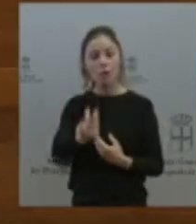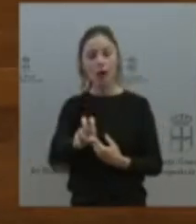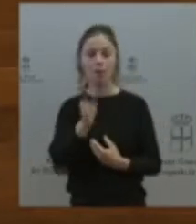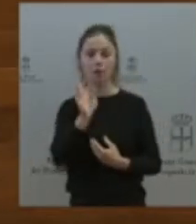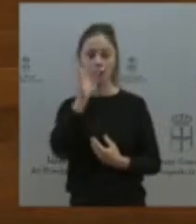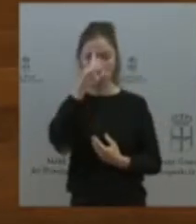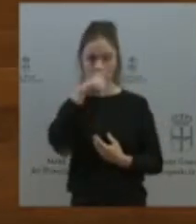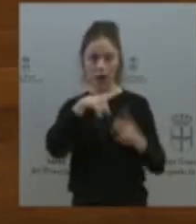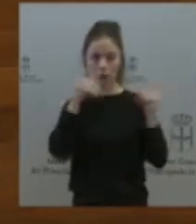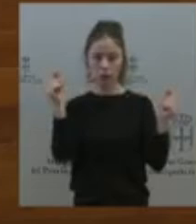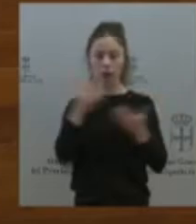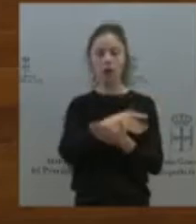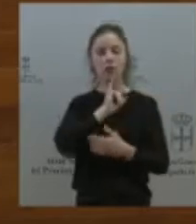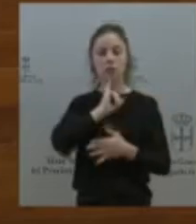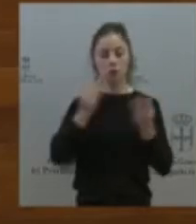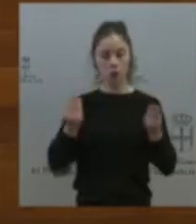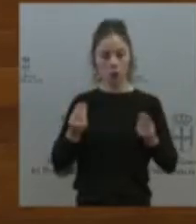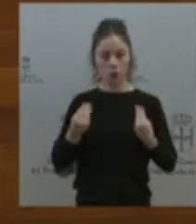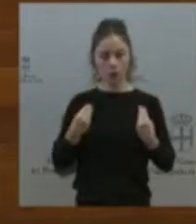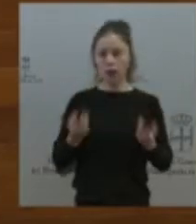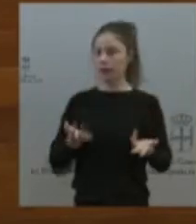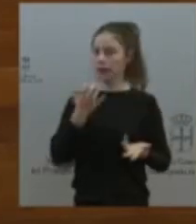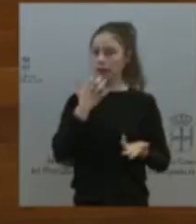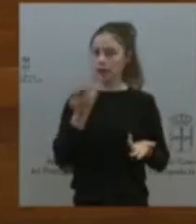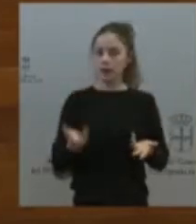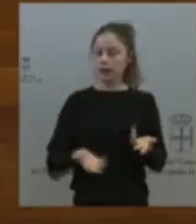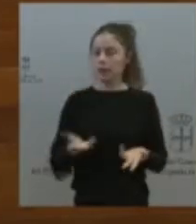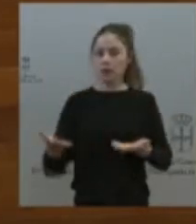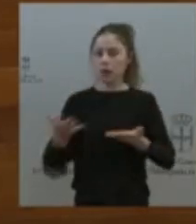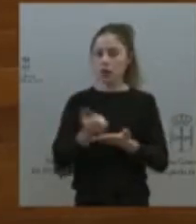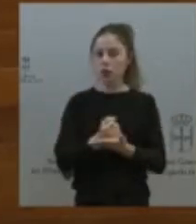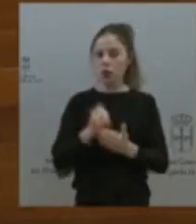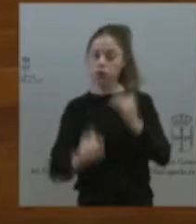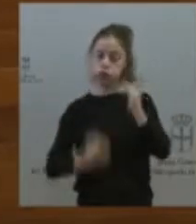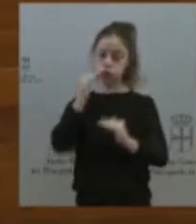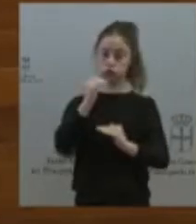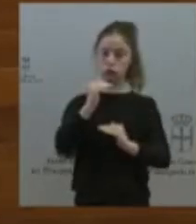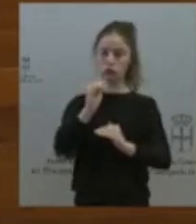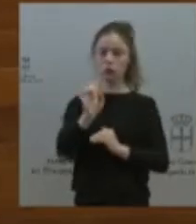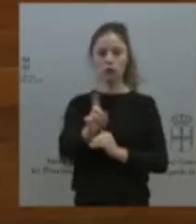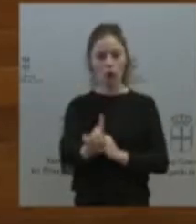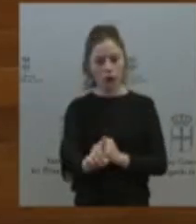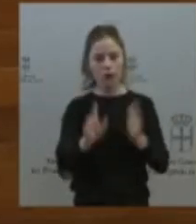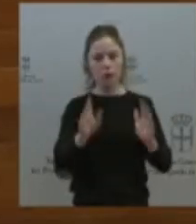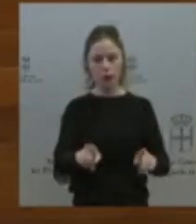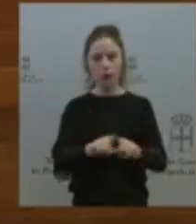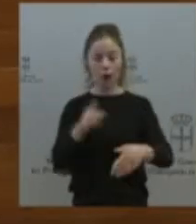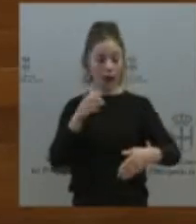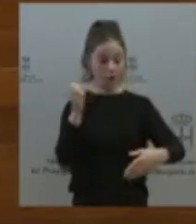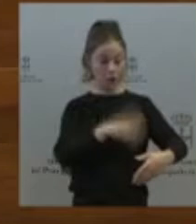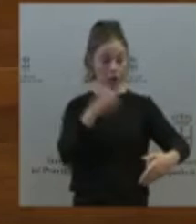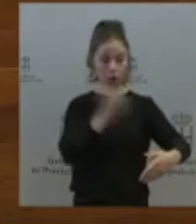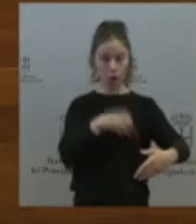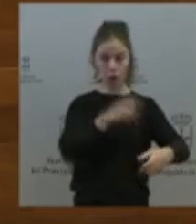bueno, evidentemente no se puede hacer toda la subida de un día para otro, pero se puede ir liberando fondos que está cubriendo el Estado con el ingreso mínimo vital y